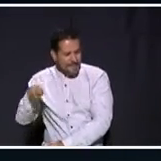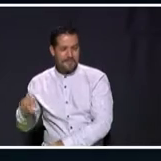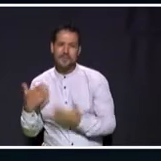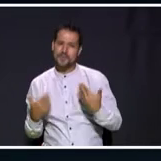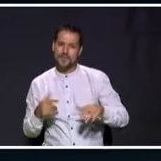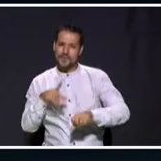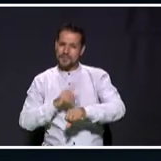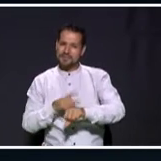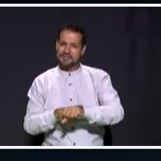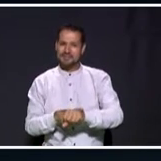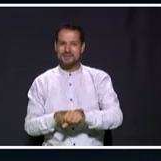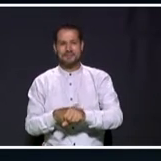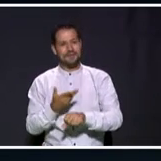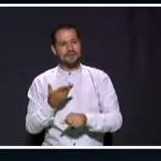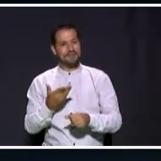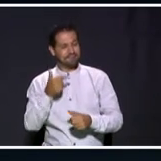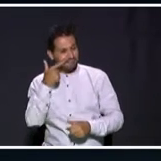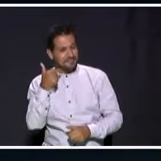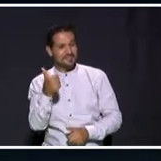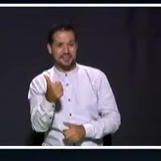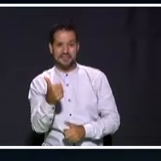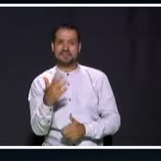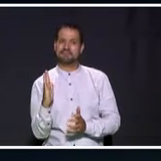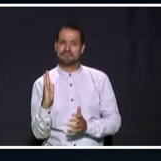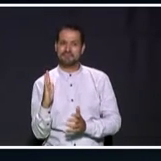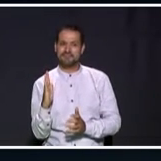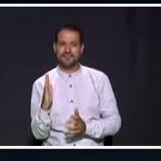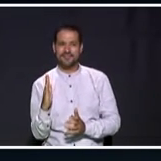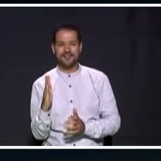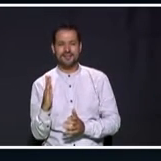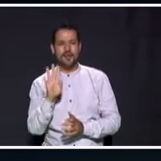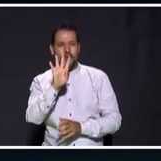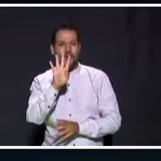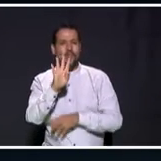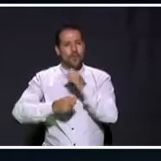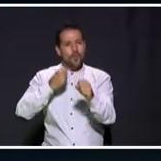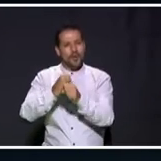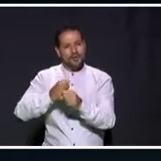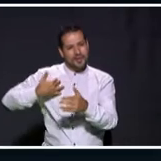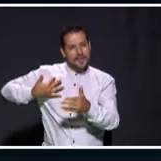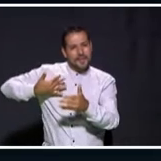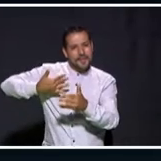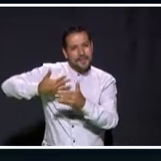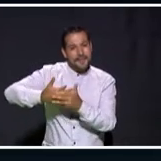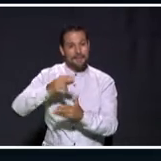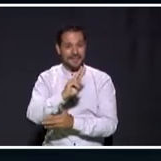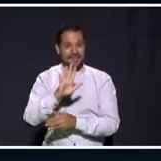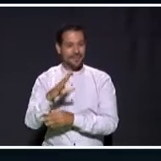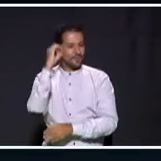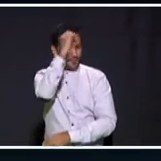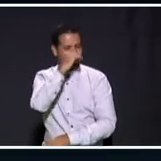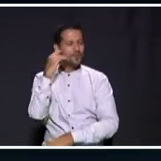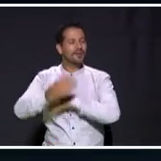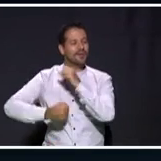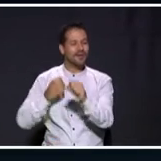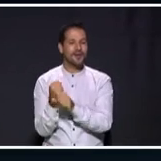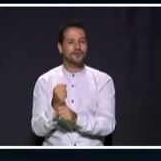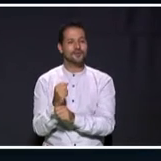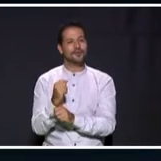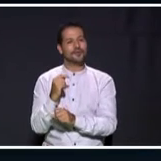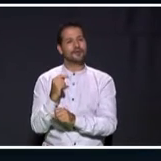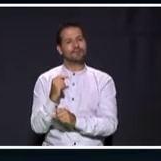durante cuatro años a firme luego de la candidatura del 25 de octubre del 2015 que llegaría una